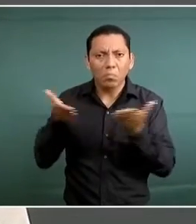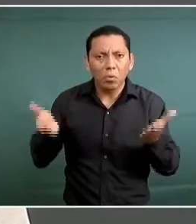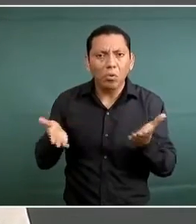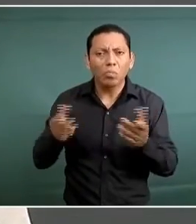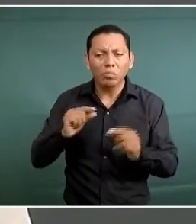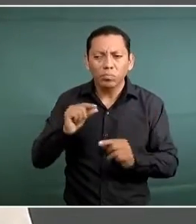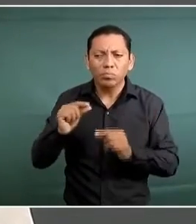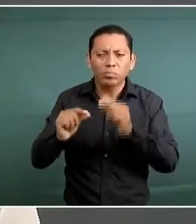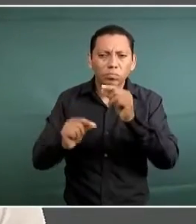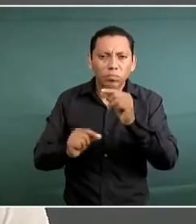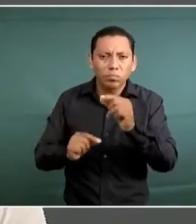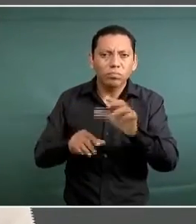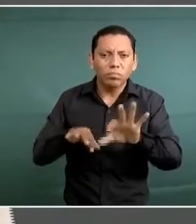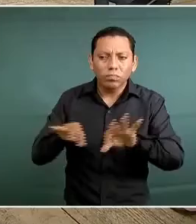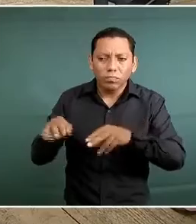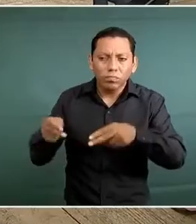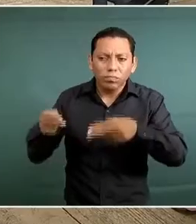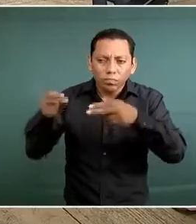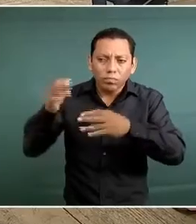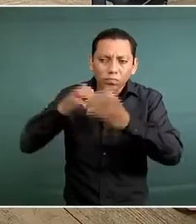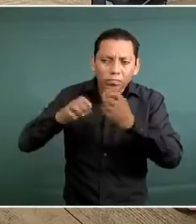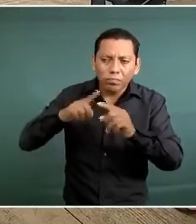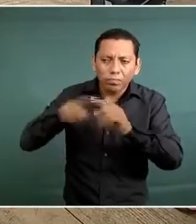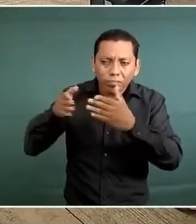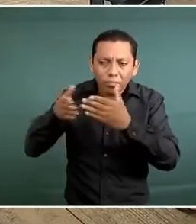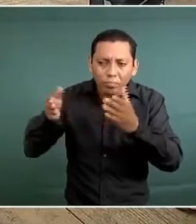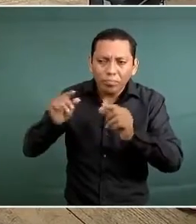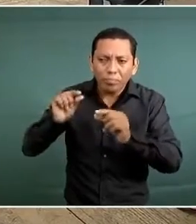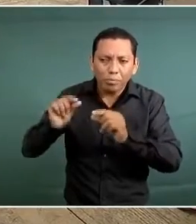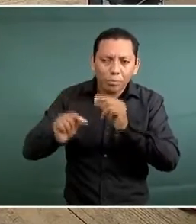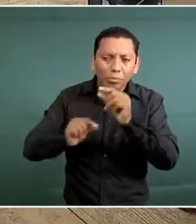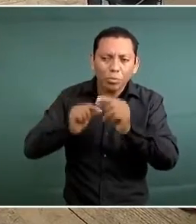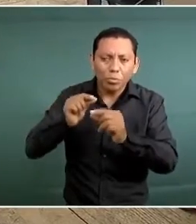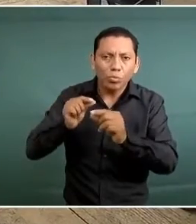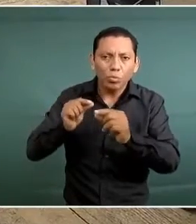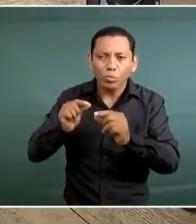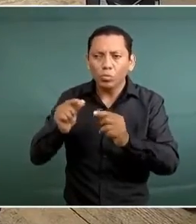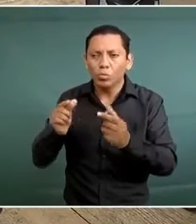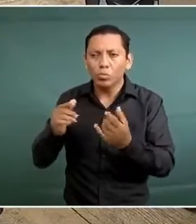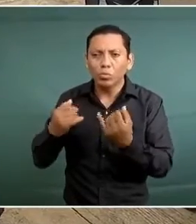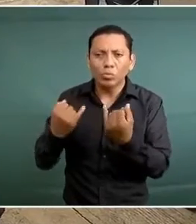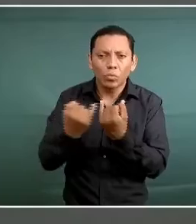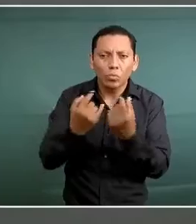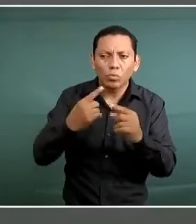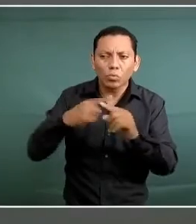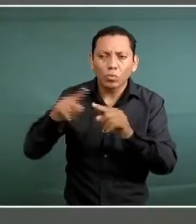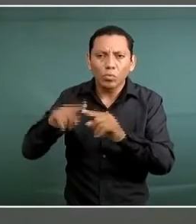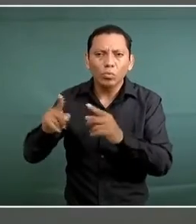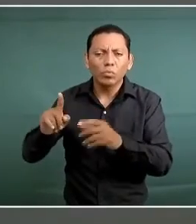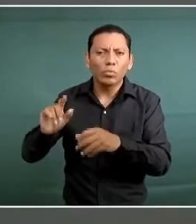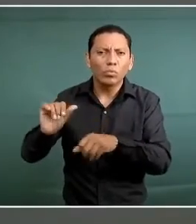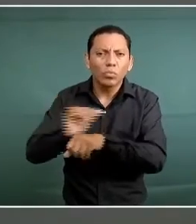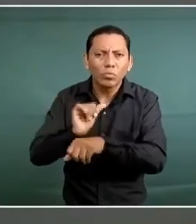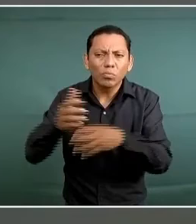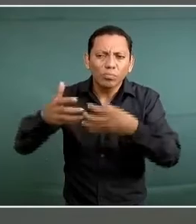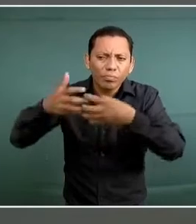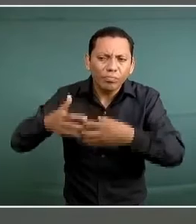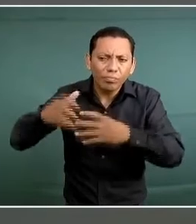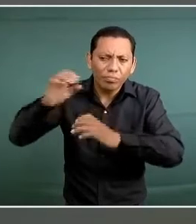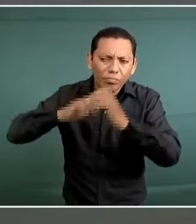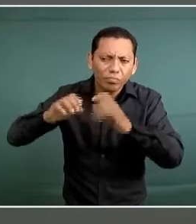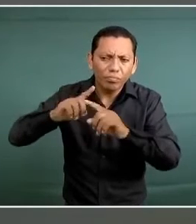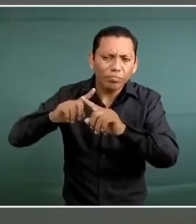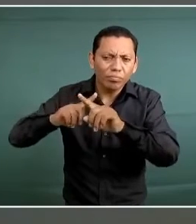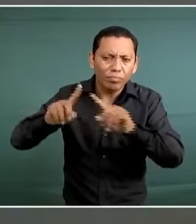económica poco a poco con protocolos en las empresas automotrices donde